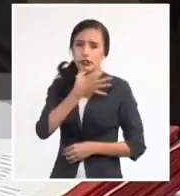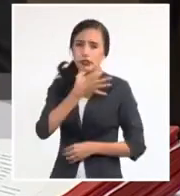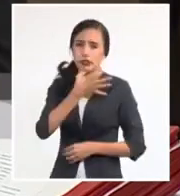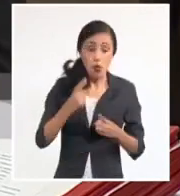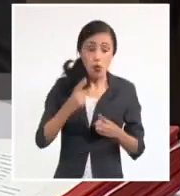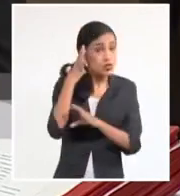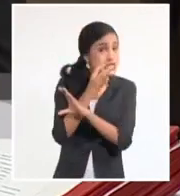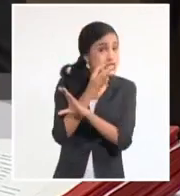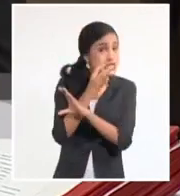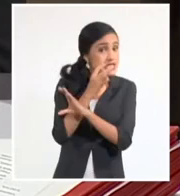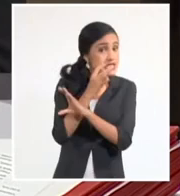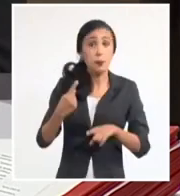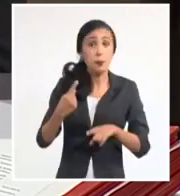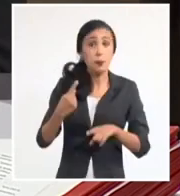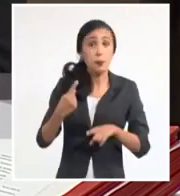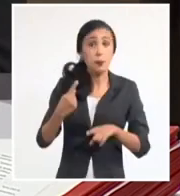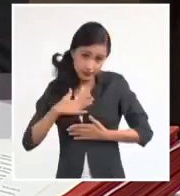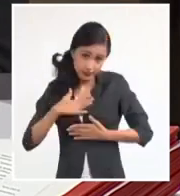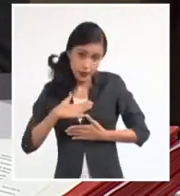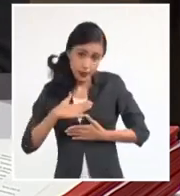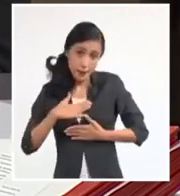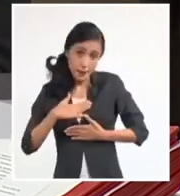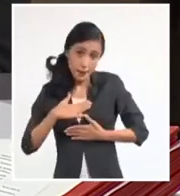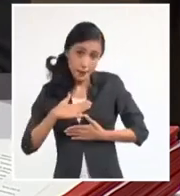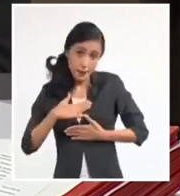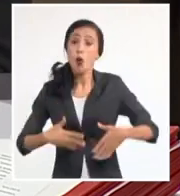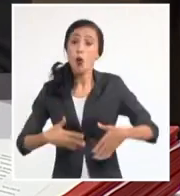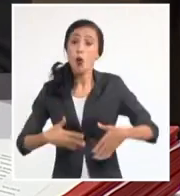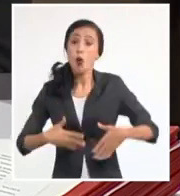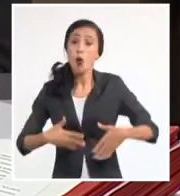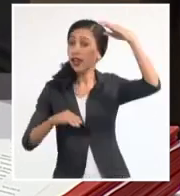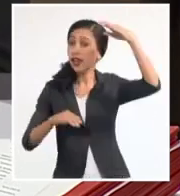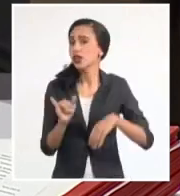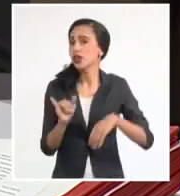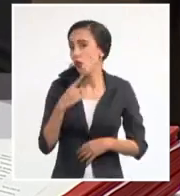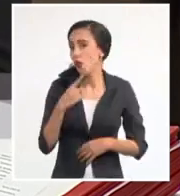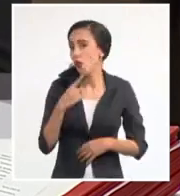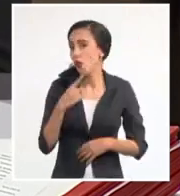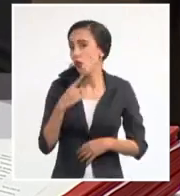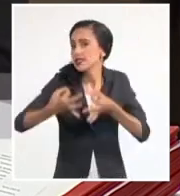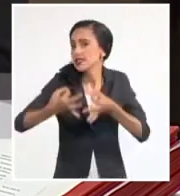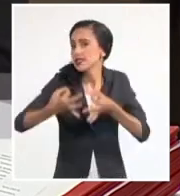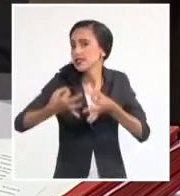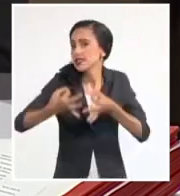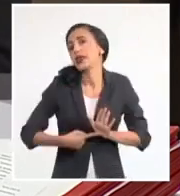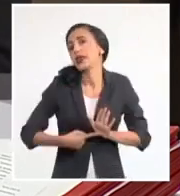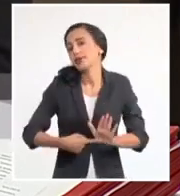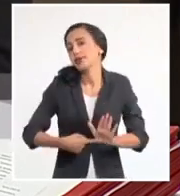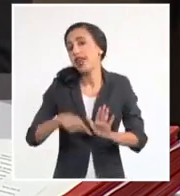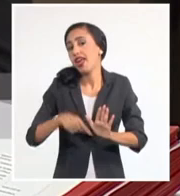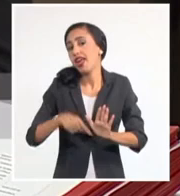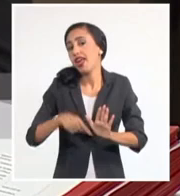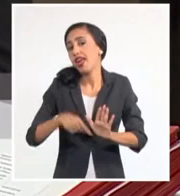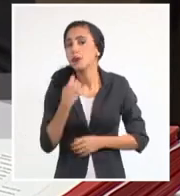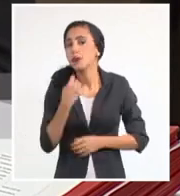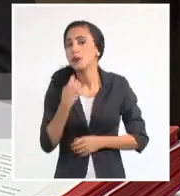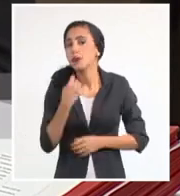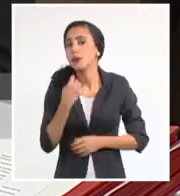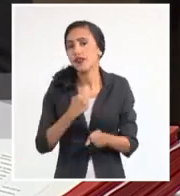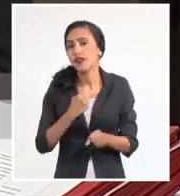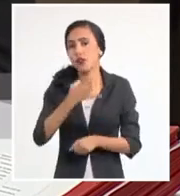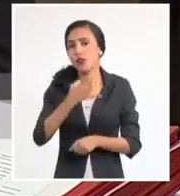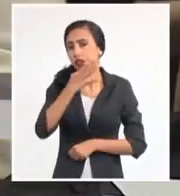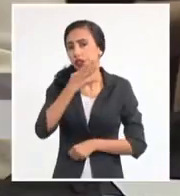por el ballet propiamente, de su impronta, de que siempre está presente y siempre estará presente